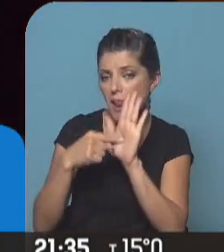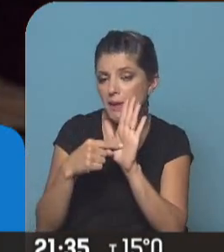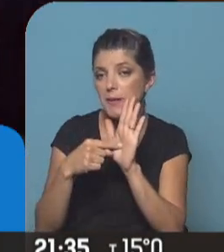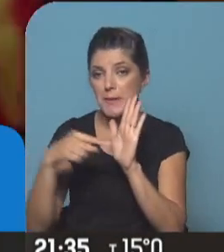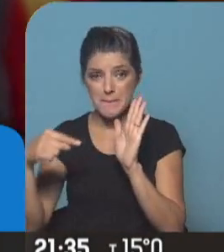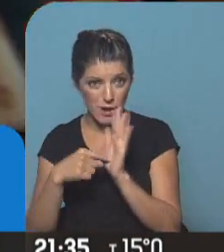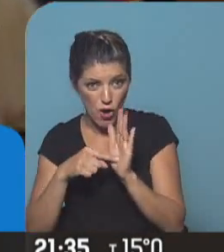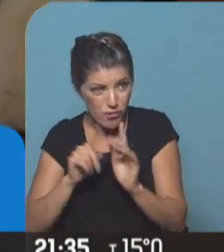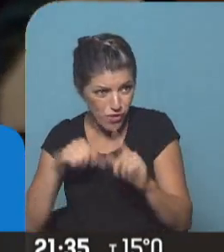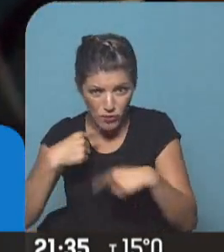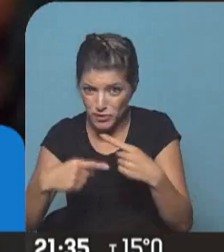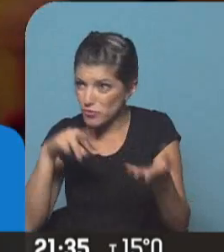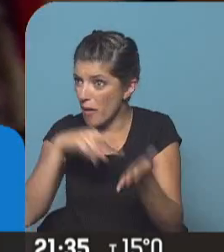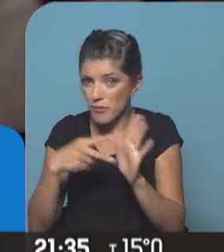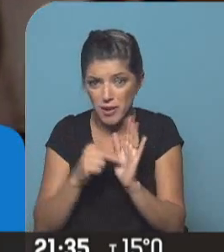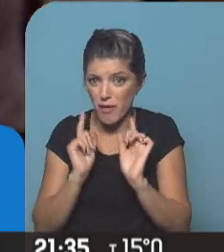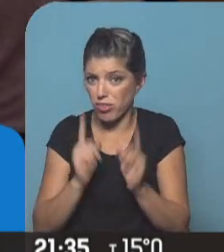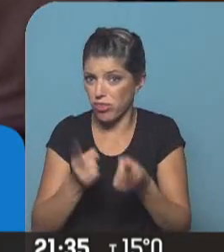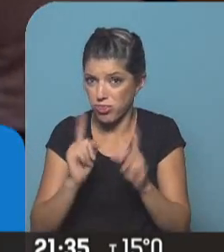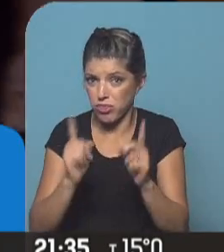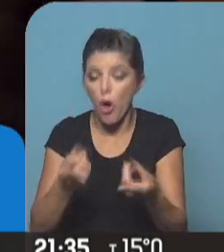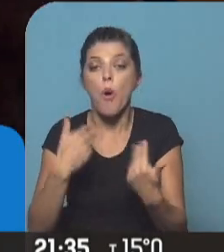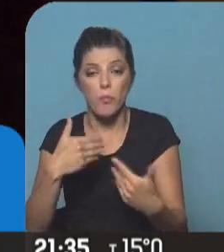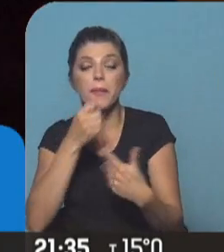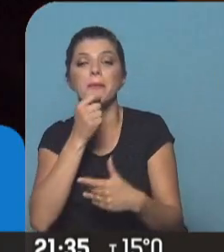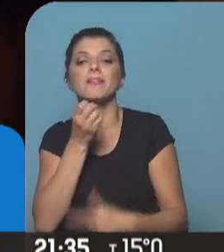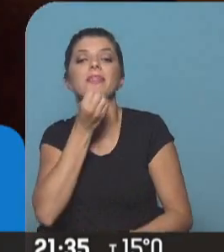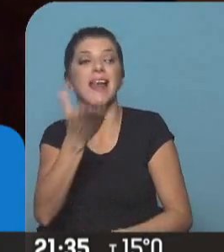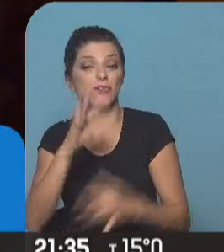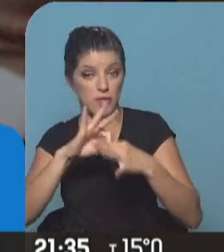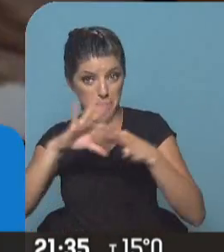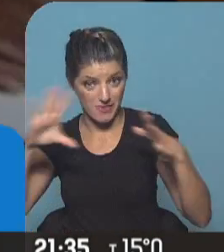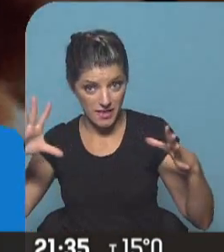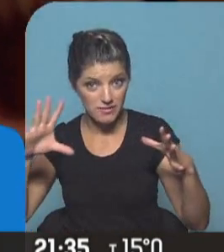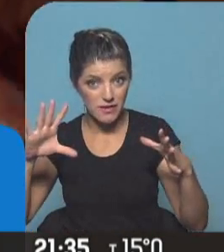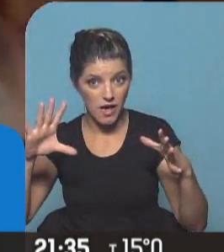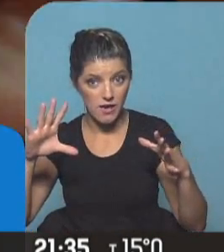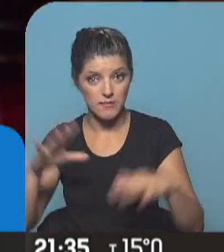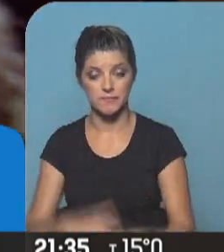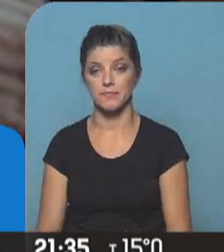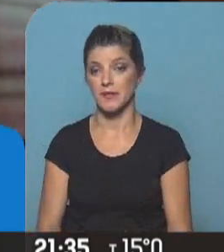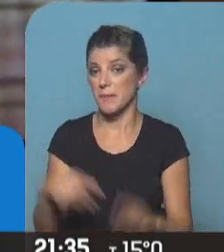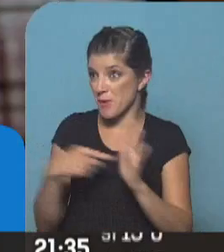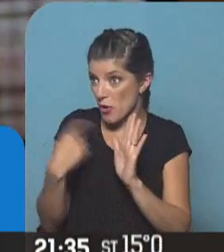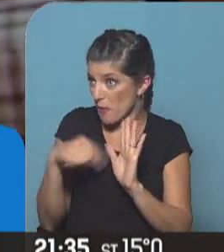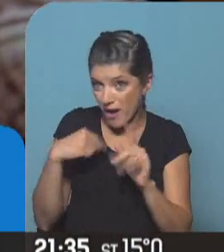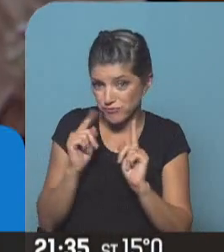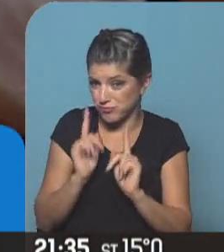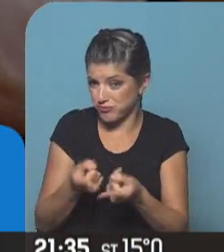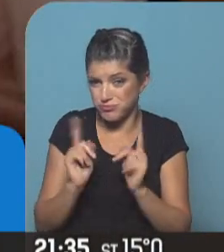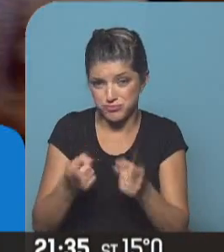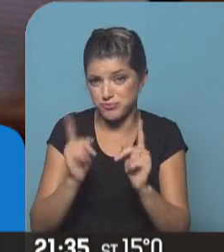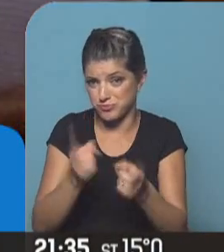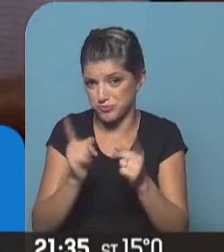sigue sin resolverse puede haber una declaración de independencia como parece que va a ver esta semana pero el problema seguirá porque no va a cambiar los no van a cambiar